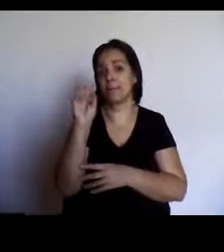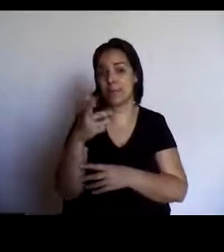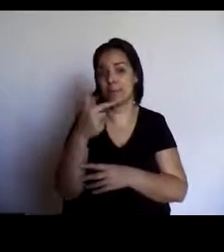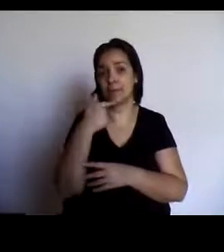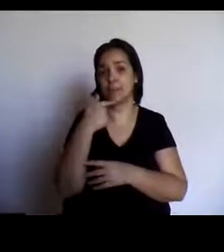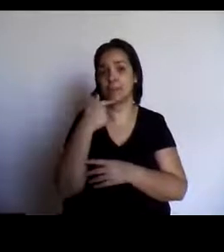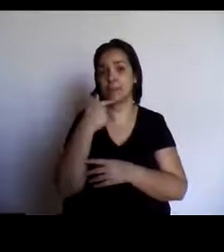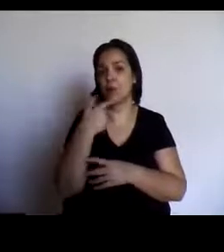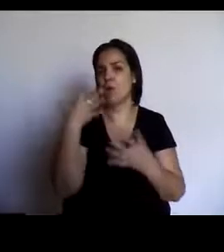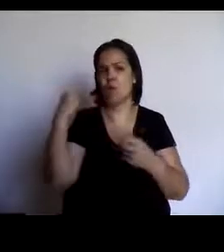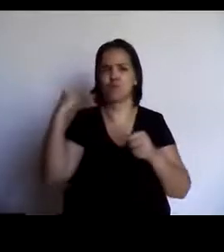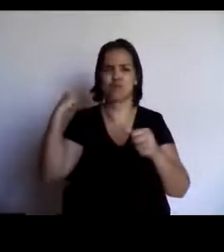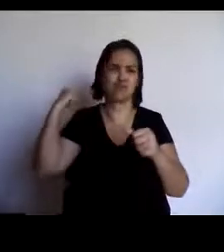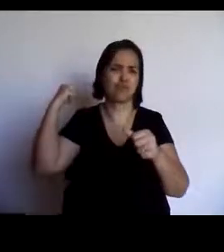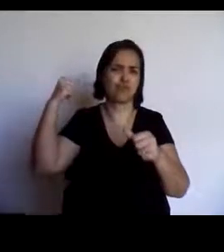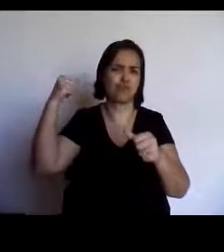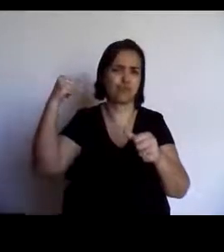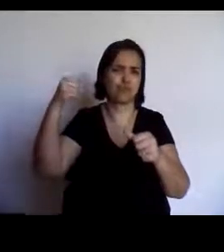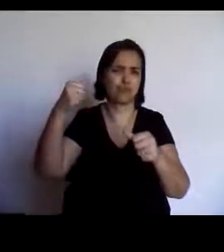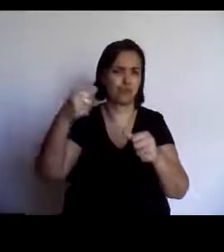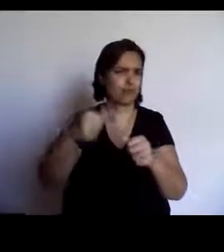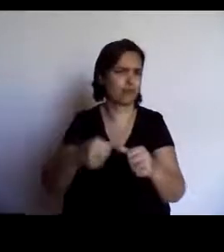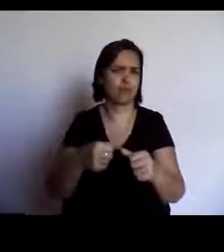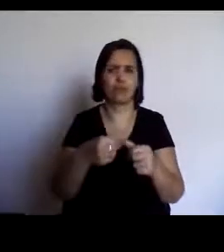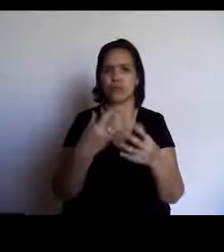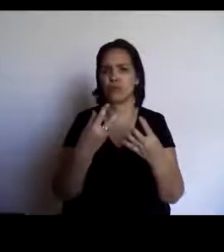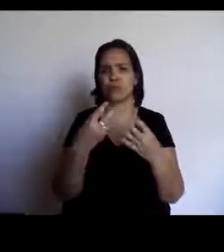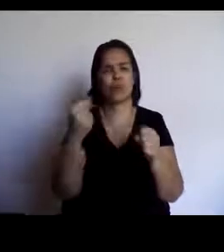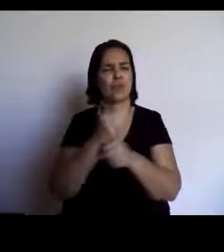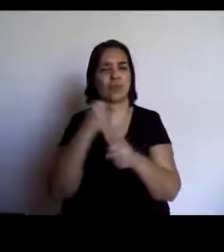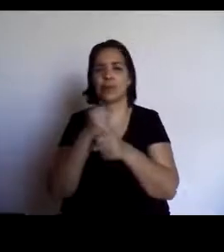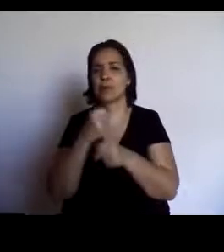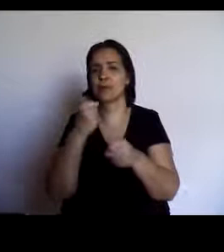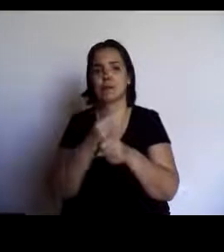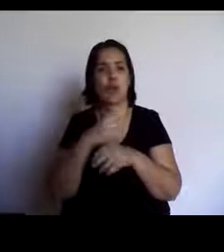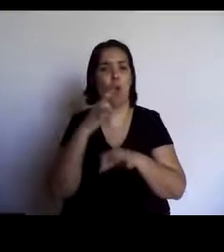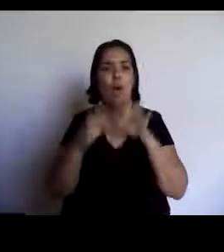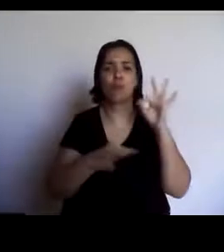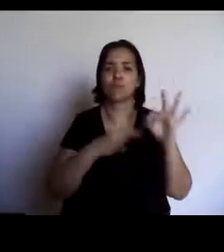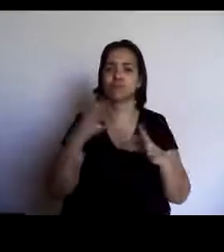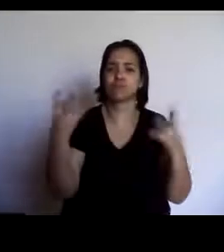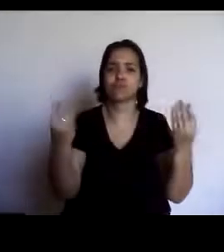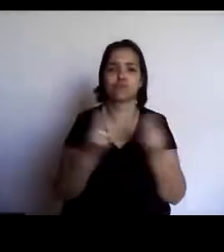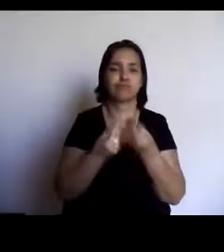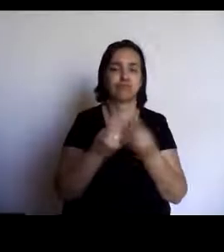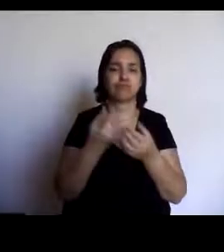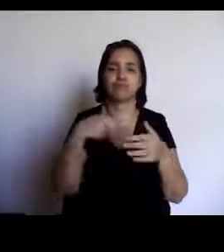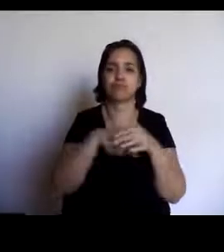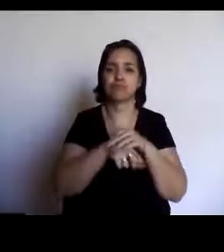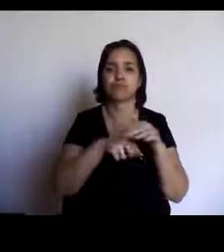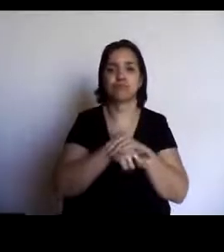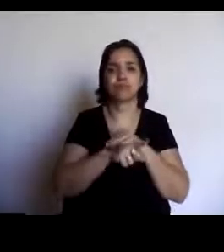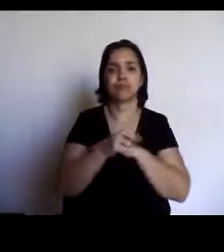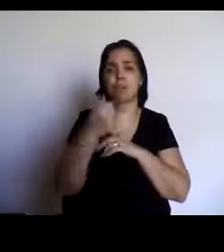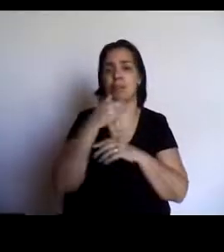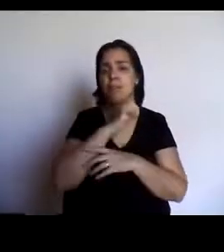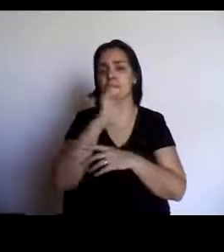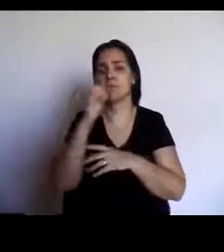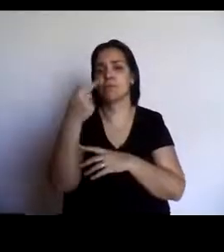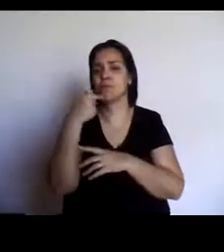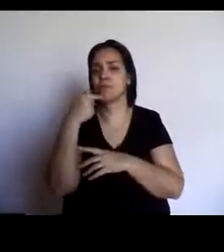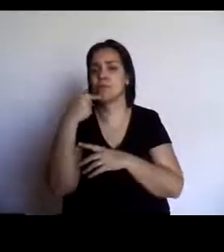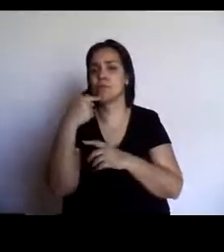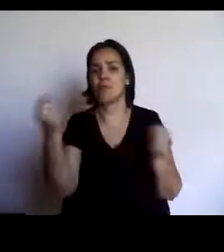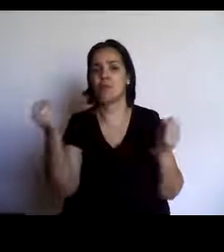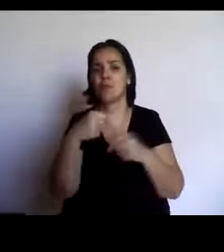llevan años trabajando de forma organizada y conjunta en la gestión de asuntos europeos a través de la firma de